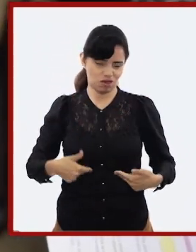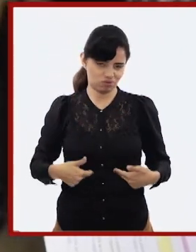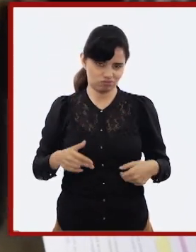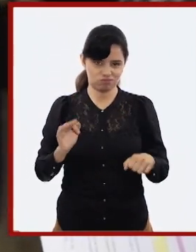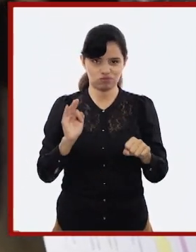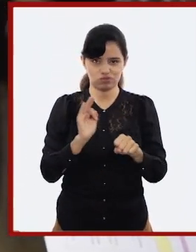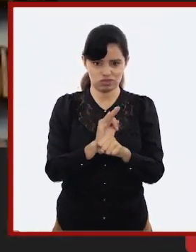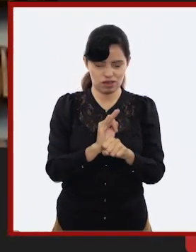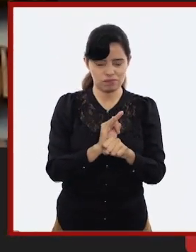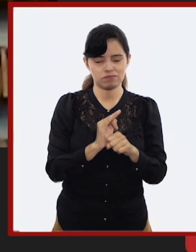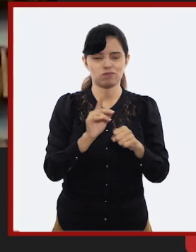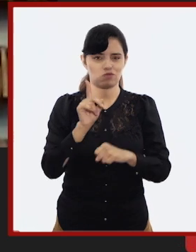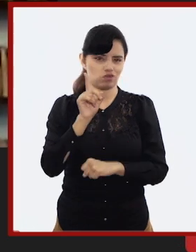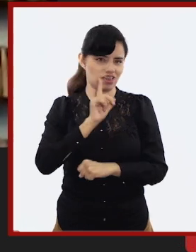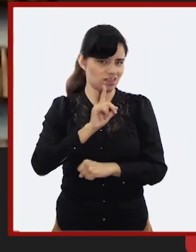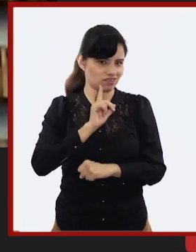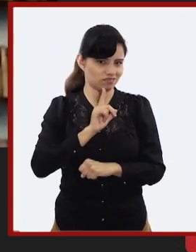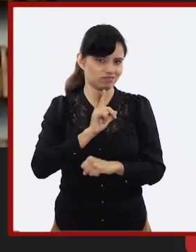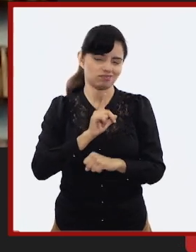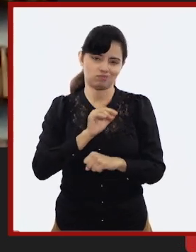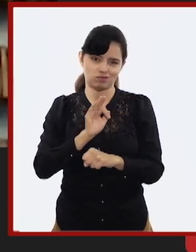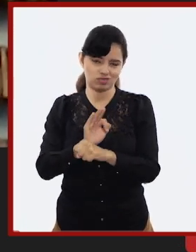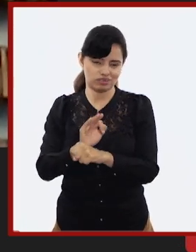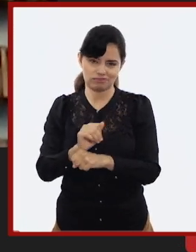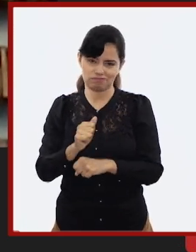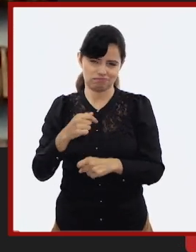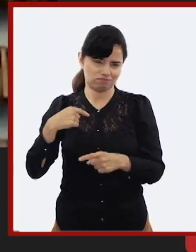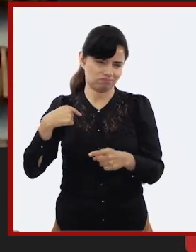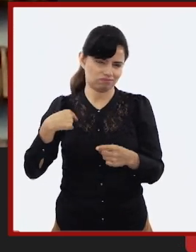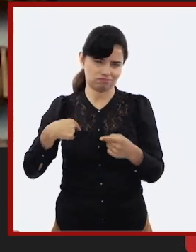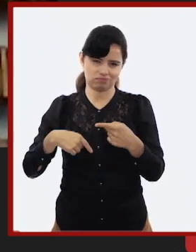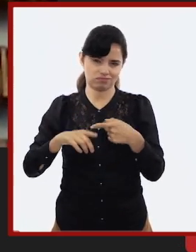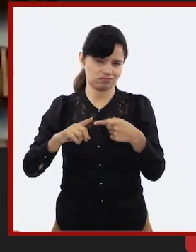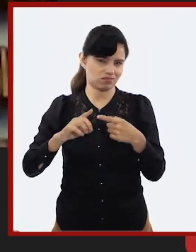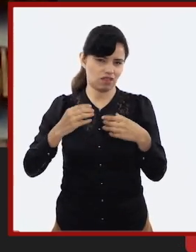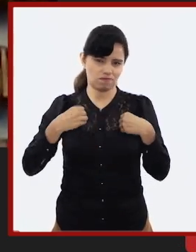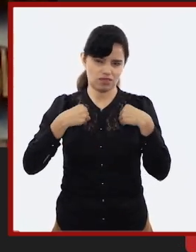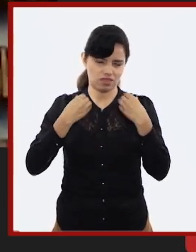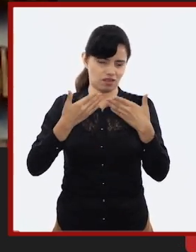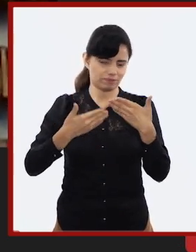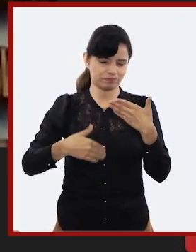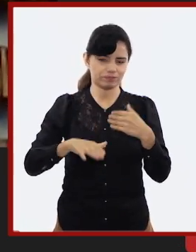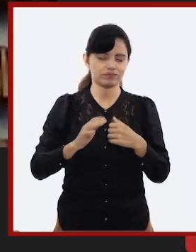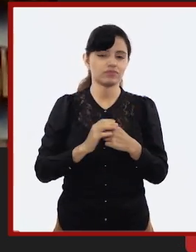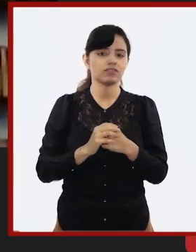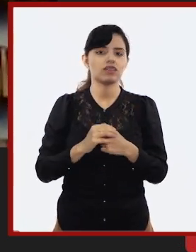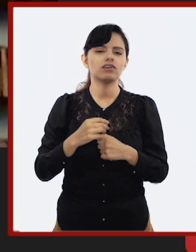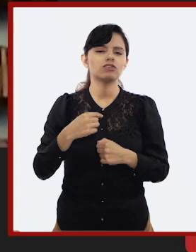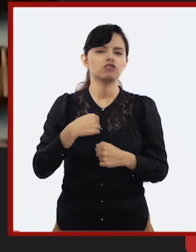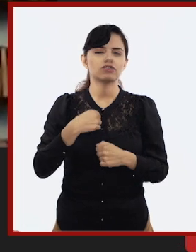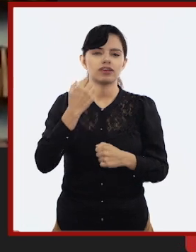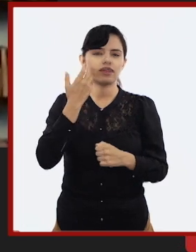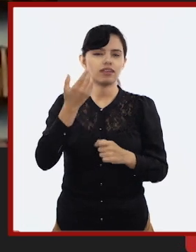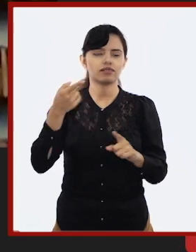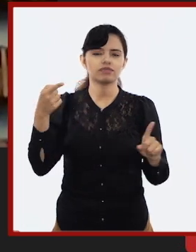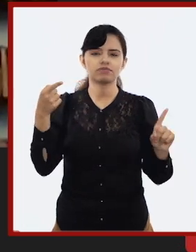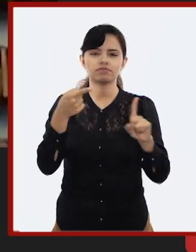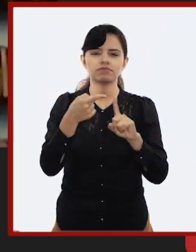y feminista de toda la vida. Y entonces lo que yo quería